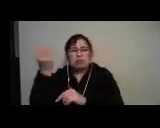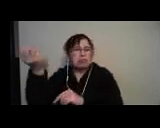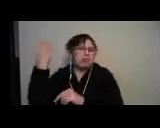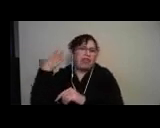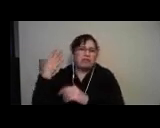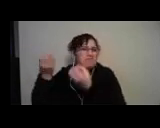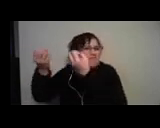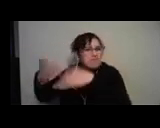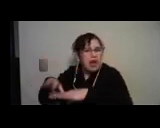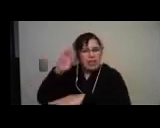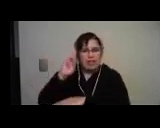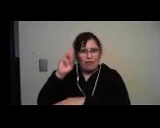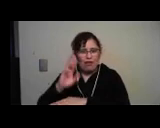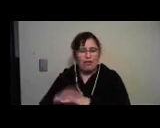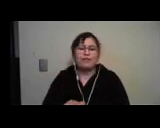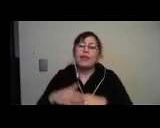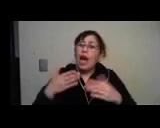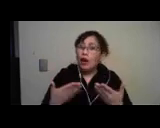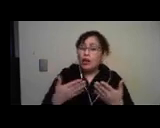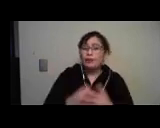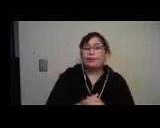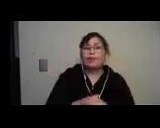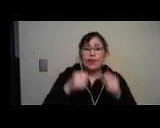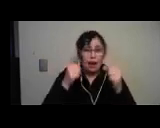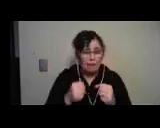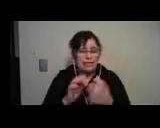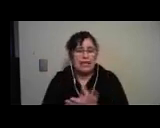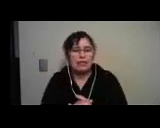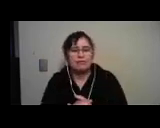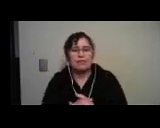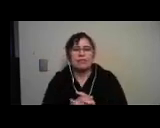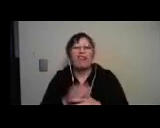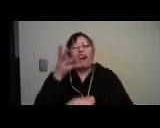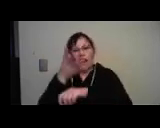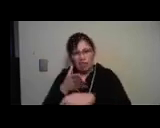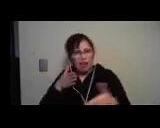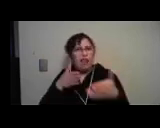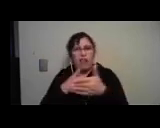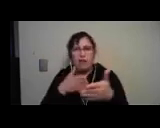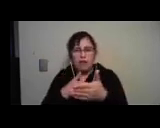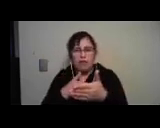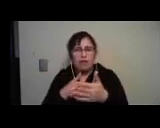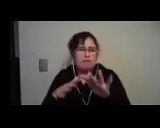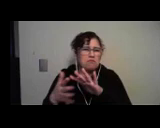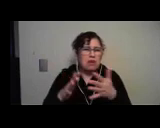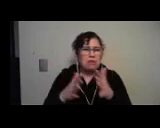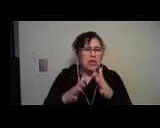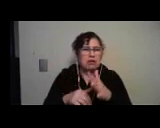¿De acuerdo? Y su capacidad, por supuesto, es limitada, que significa más o menos 7, ¿cierto?